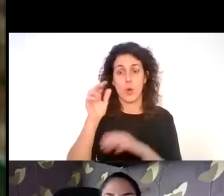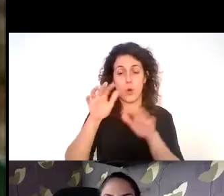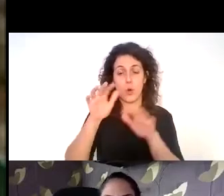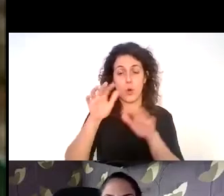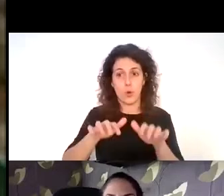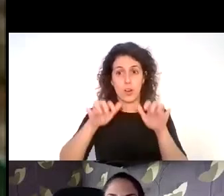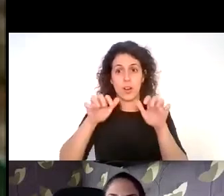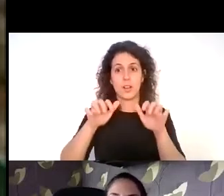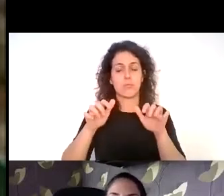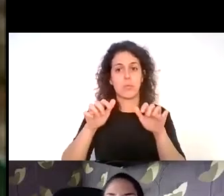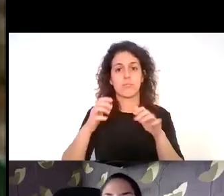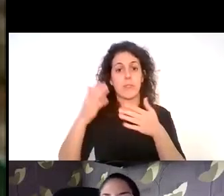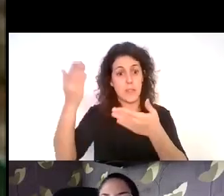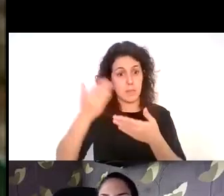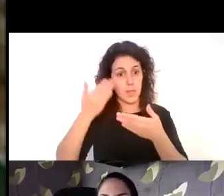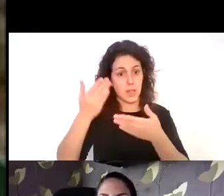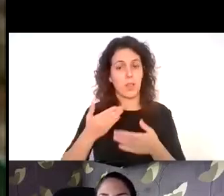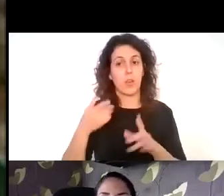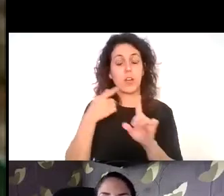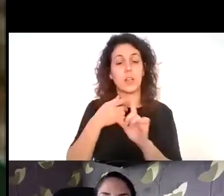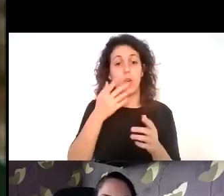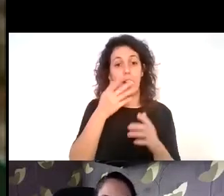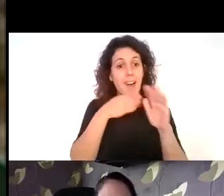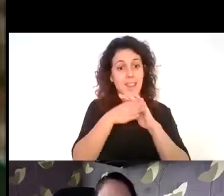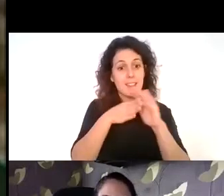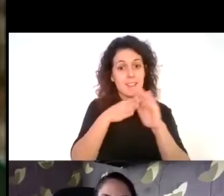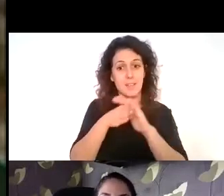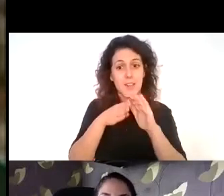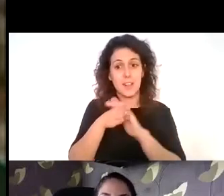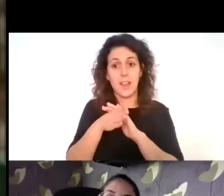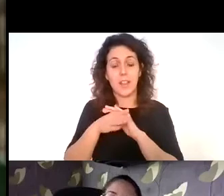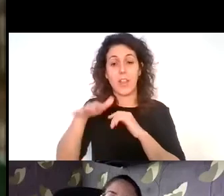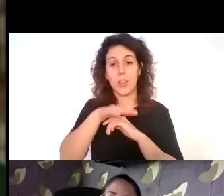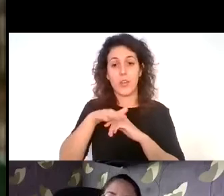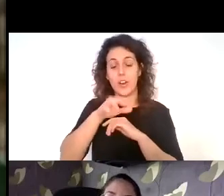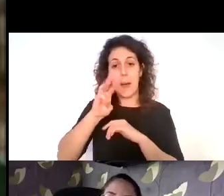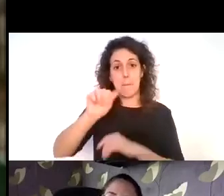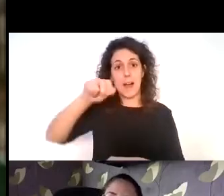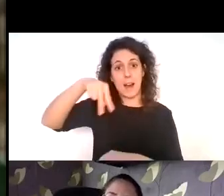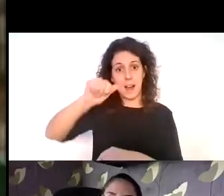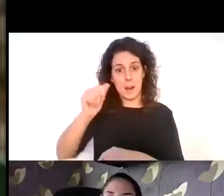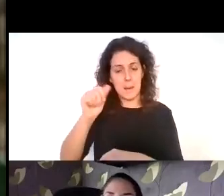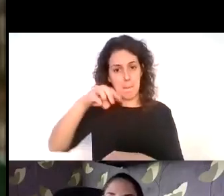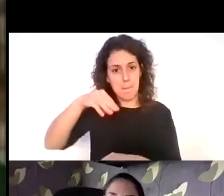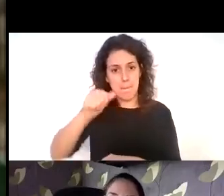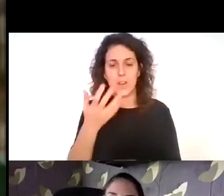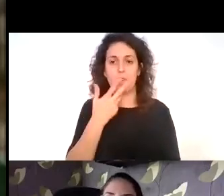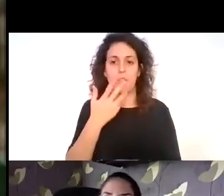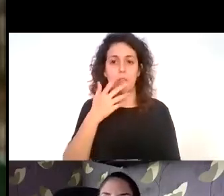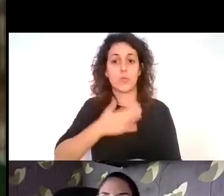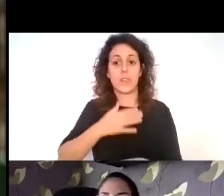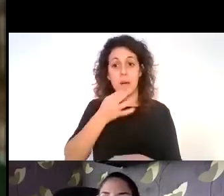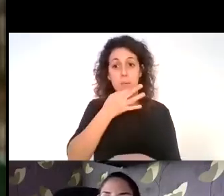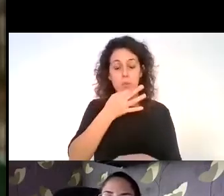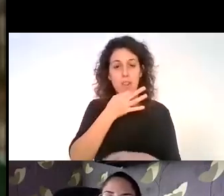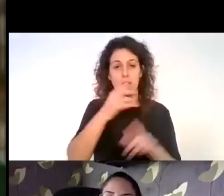por invitarnos a dar a conocer un poco sobre la accesibilidad en la República de Panamá. Durante nuestra ponencia vamos a ir describiendo las